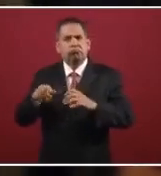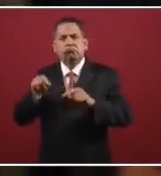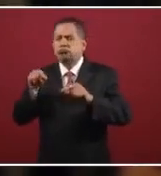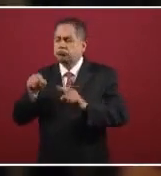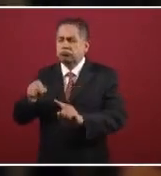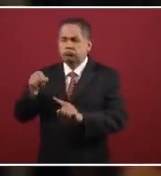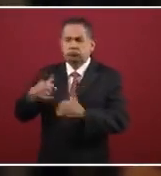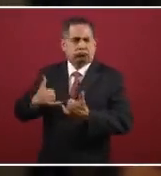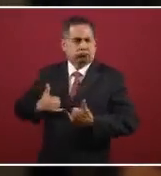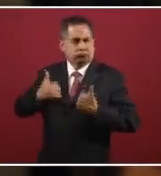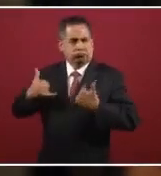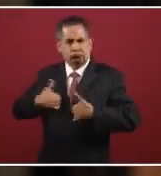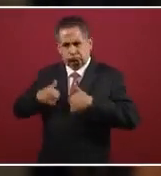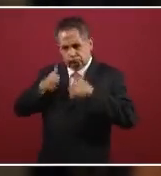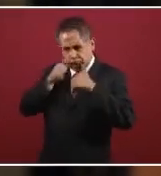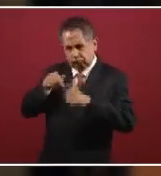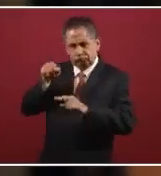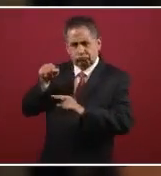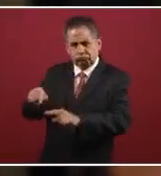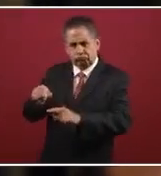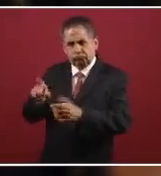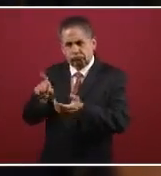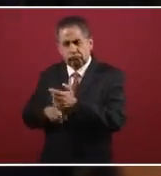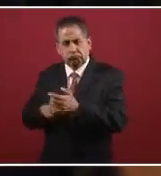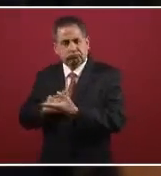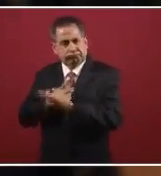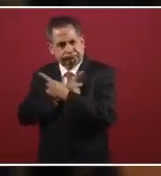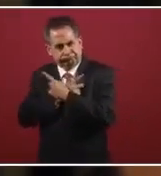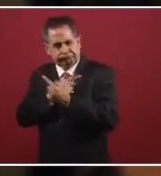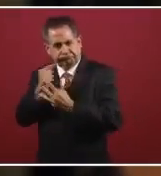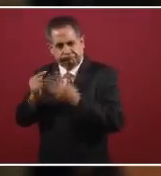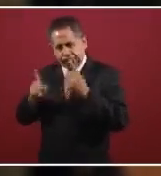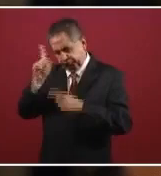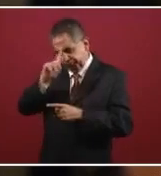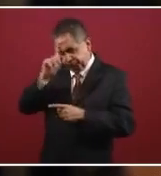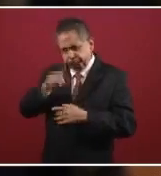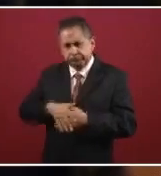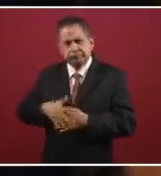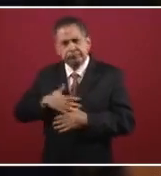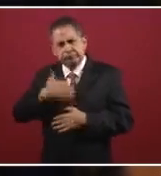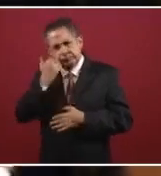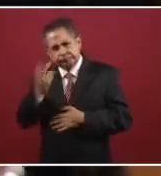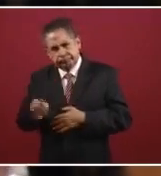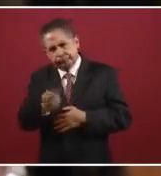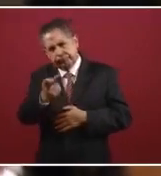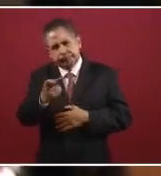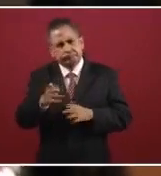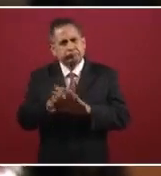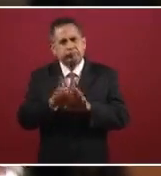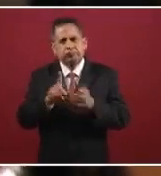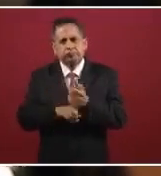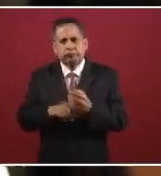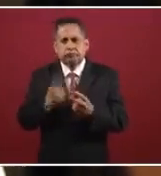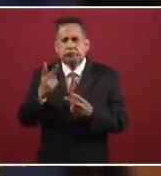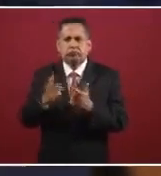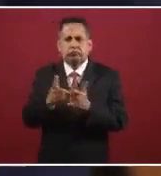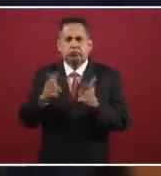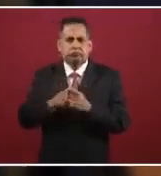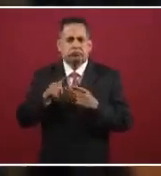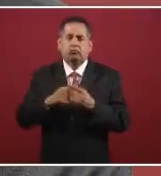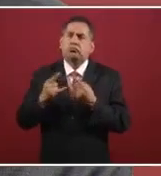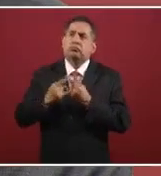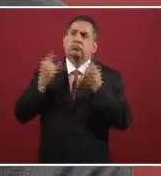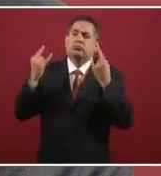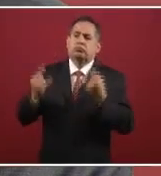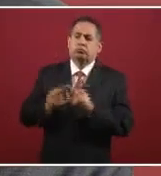la juventud basado en valores. Quisiera preguntar acerca de dos grupos